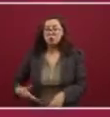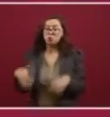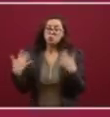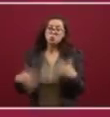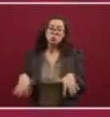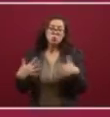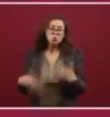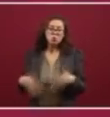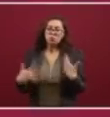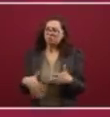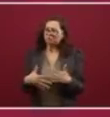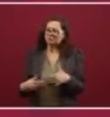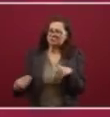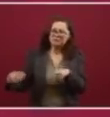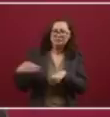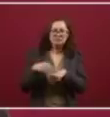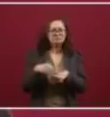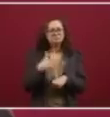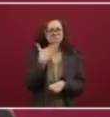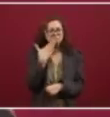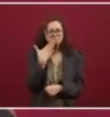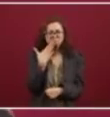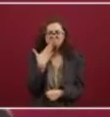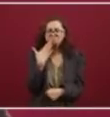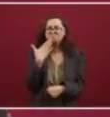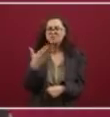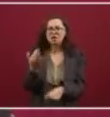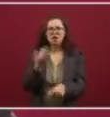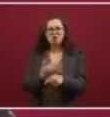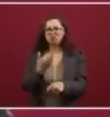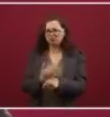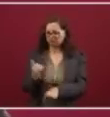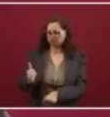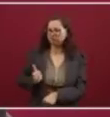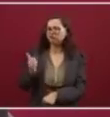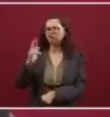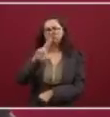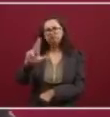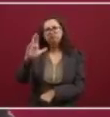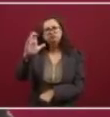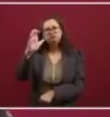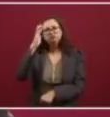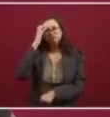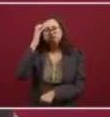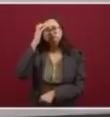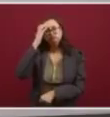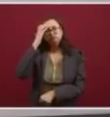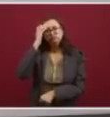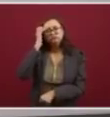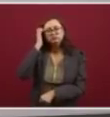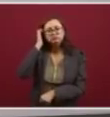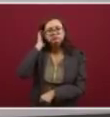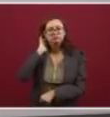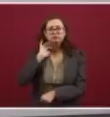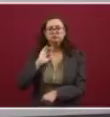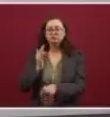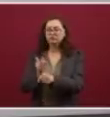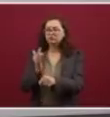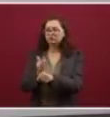aprovecho para hacerle un reconocimiento. Ahora que enfrentamos esta